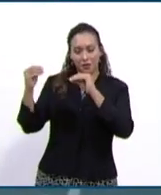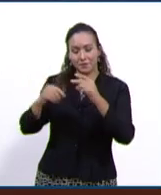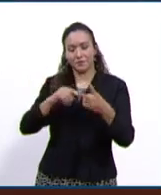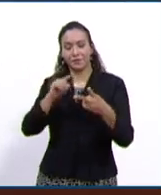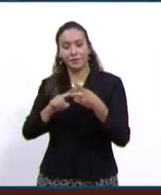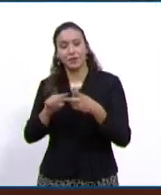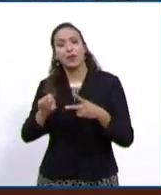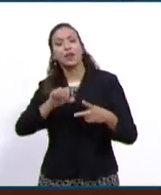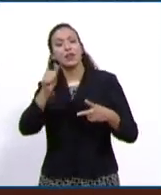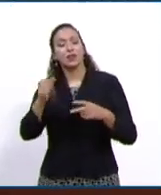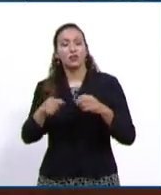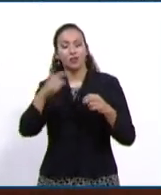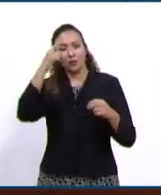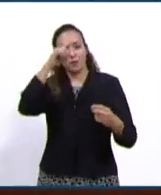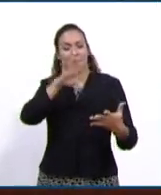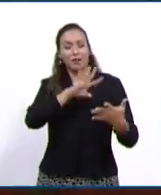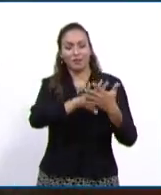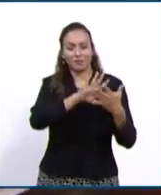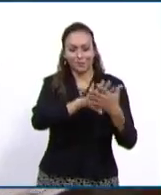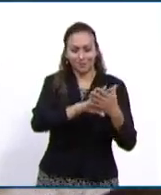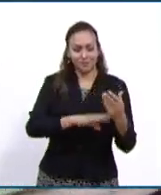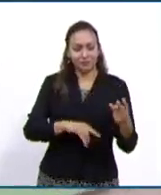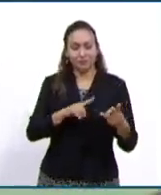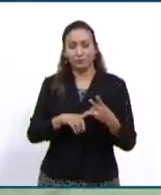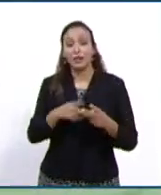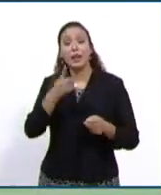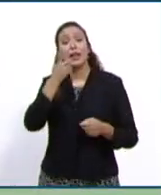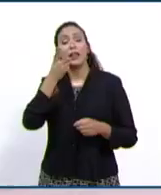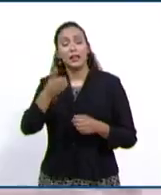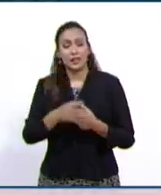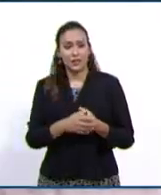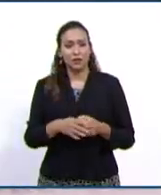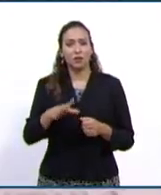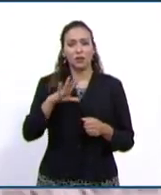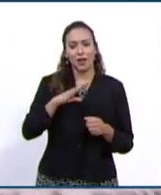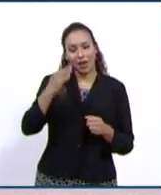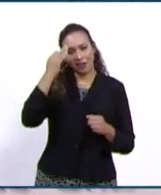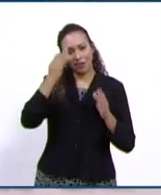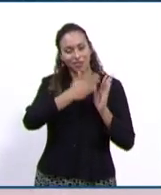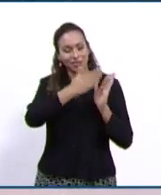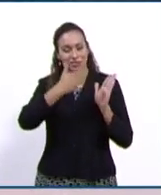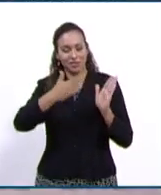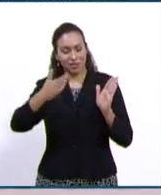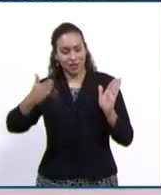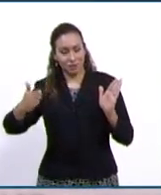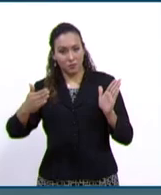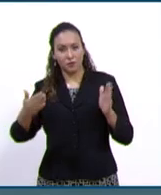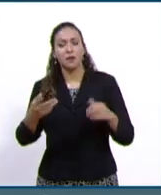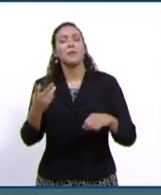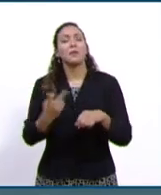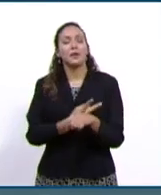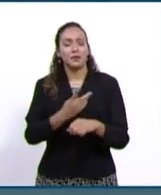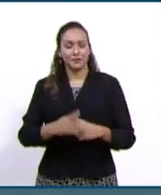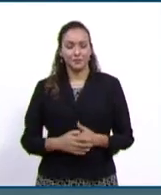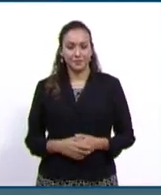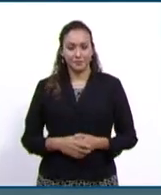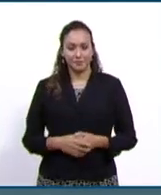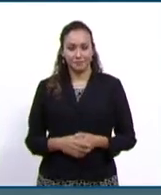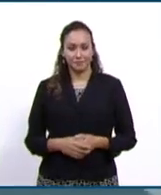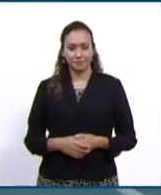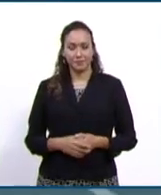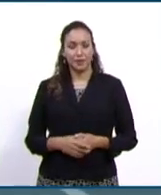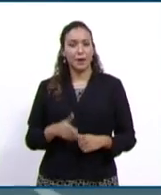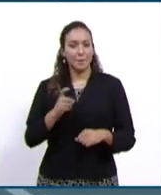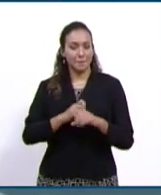acusatorio, el estado actual de la doctrina sobre el cierre de etapas procesales, señaló. La primera